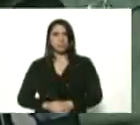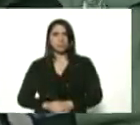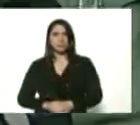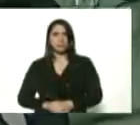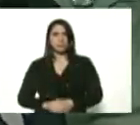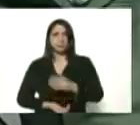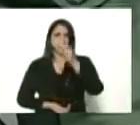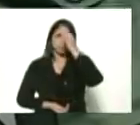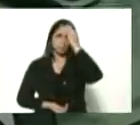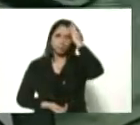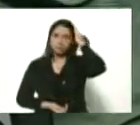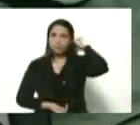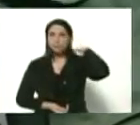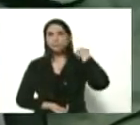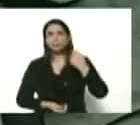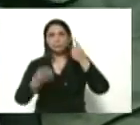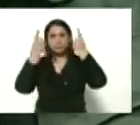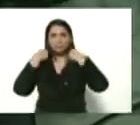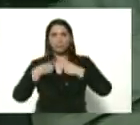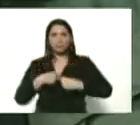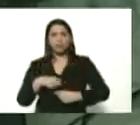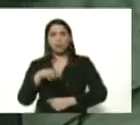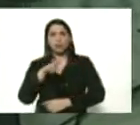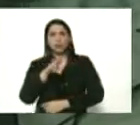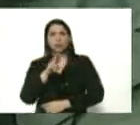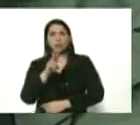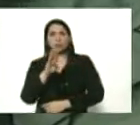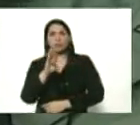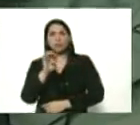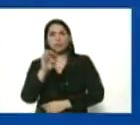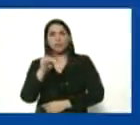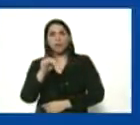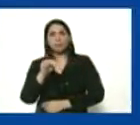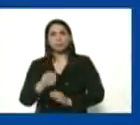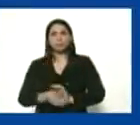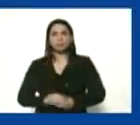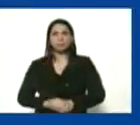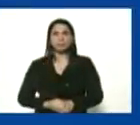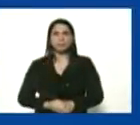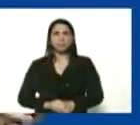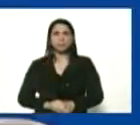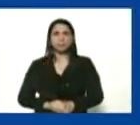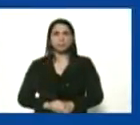Aquí tienen la chapa, Rubén Darío Fernández Figuera,